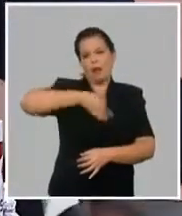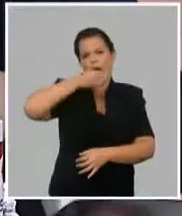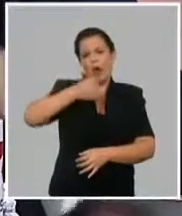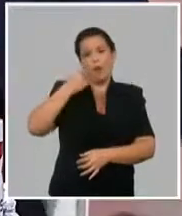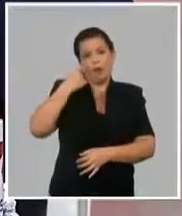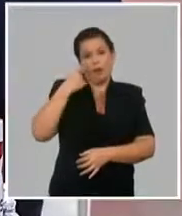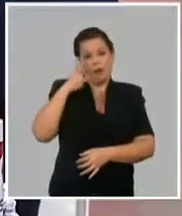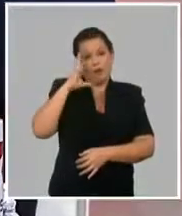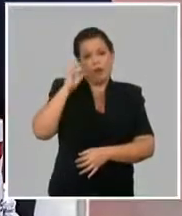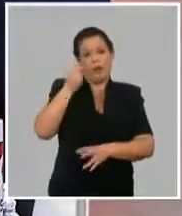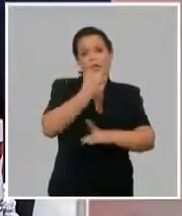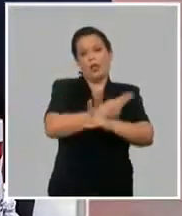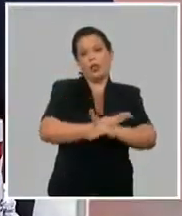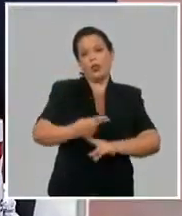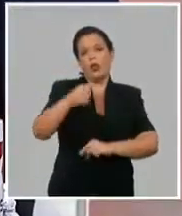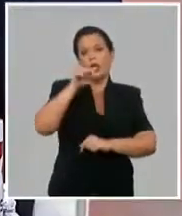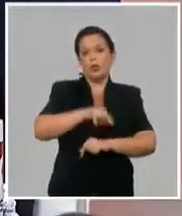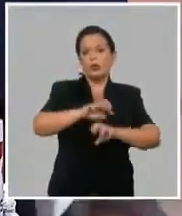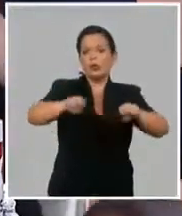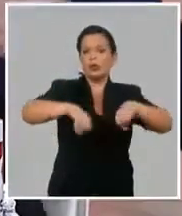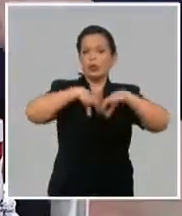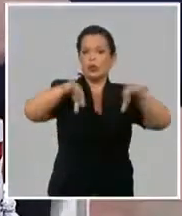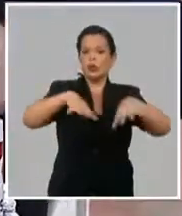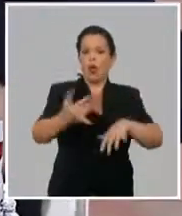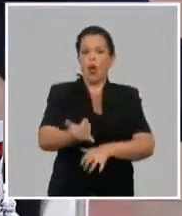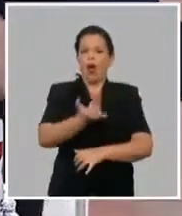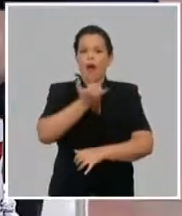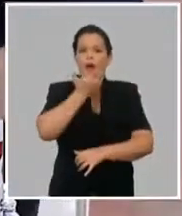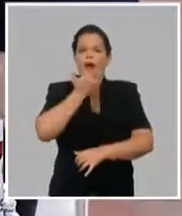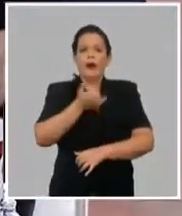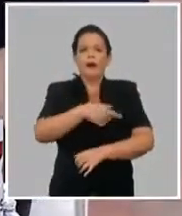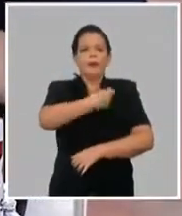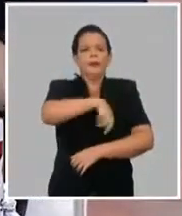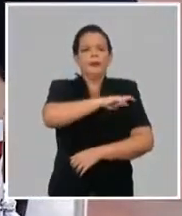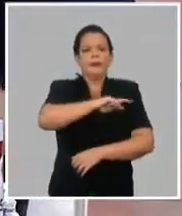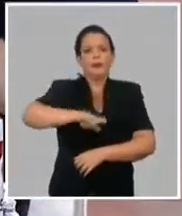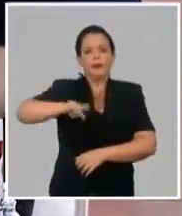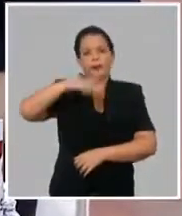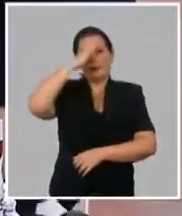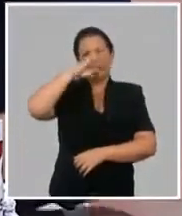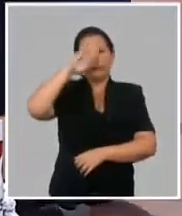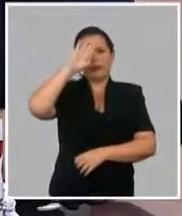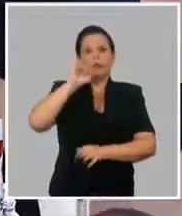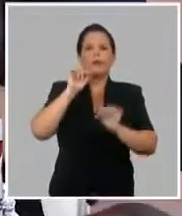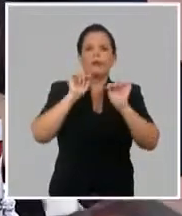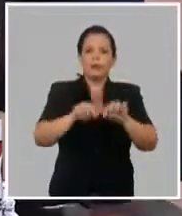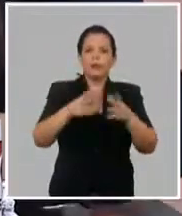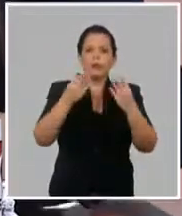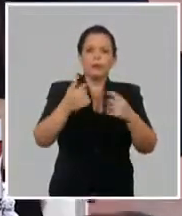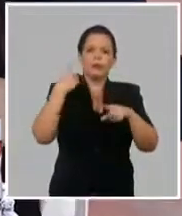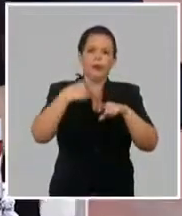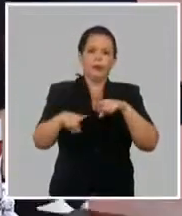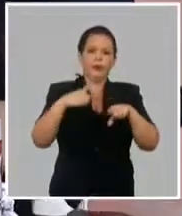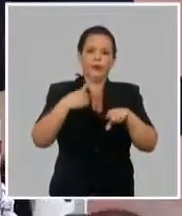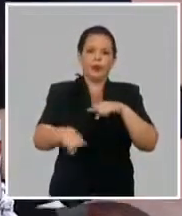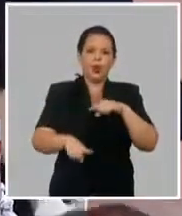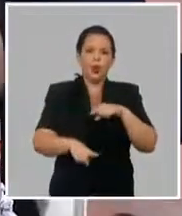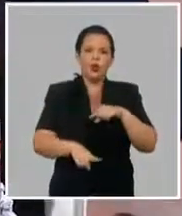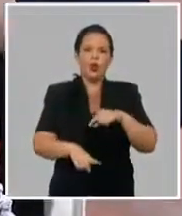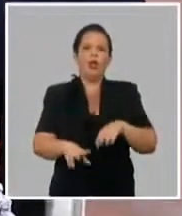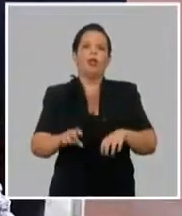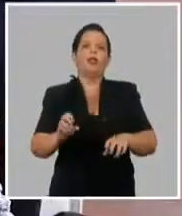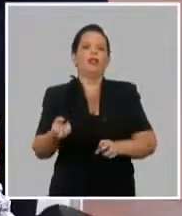ha tenido un altísimo costo los cubanos de importantes medidas fueron tomadas sobre la base de acusaciones infundadas